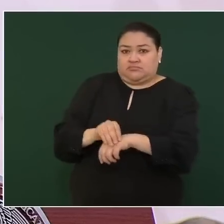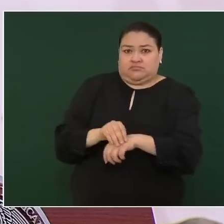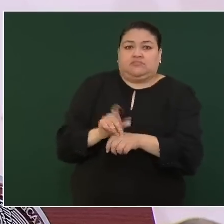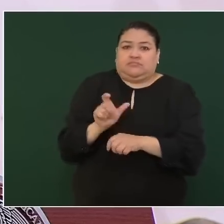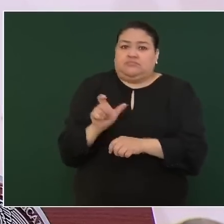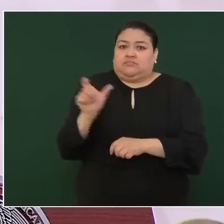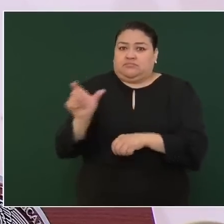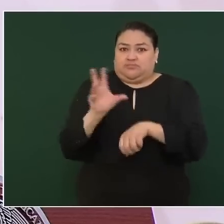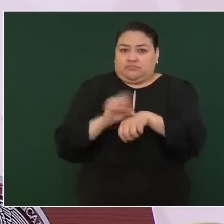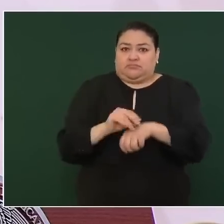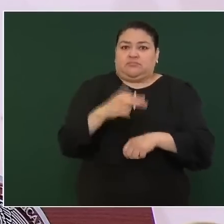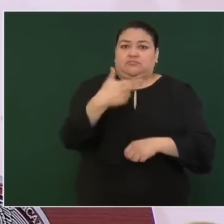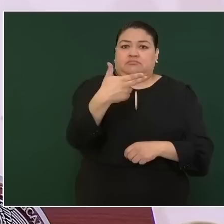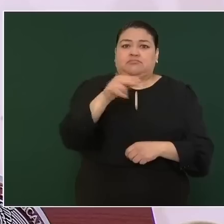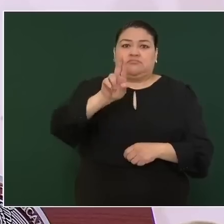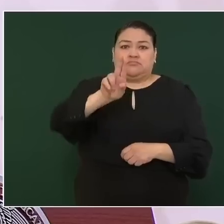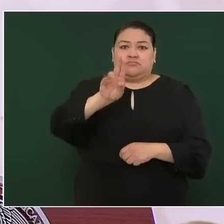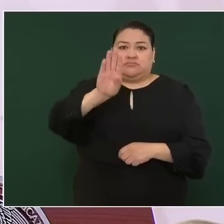llevamos